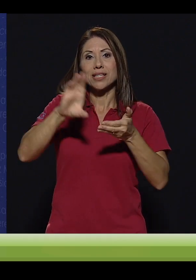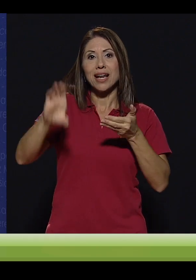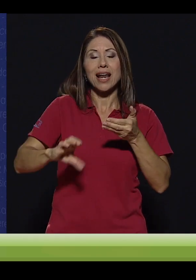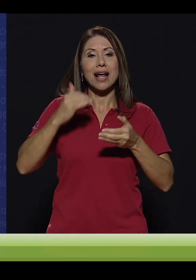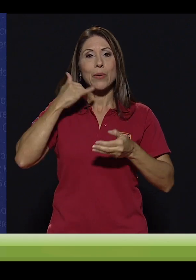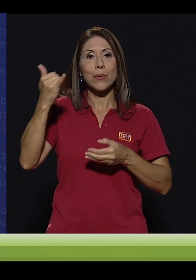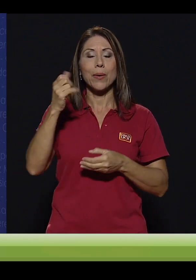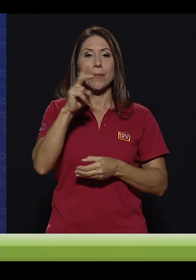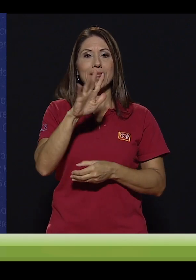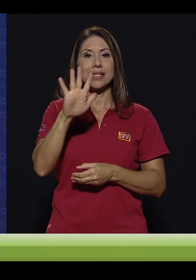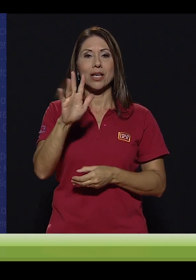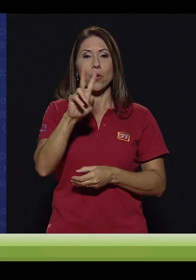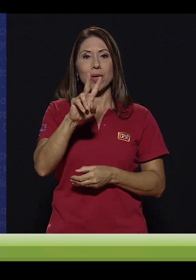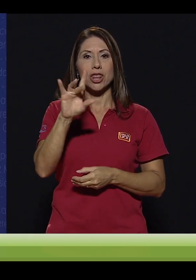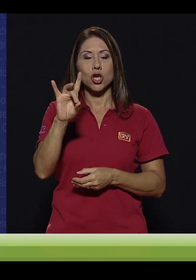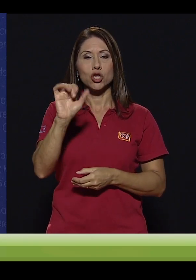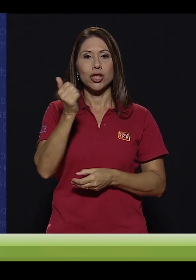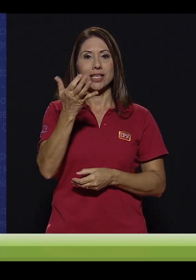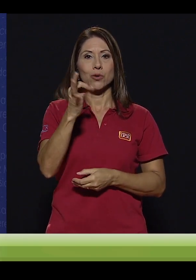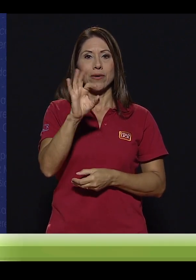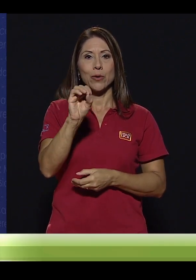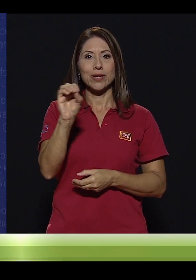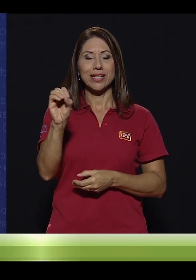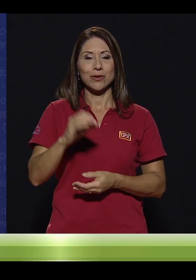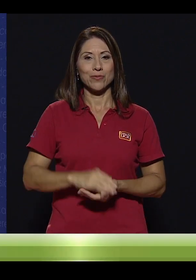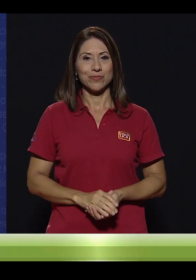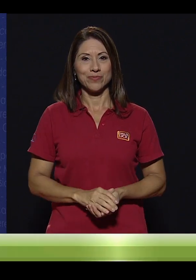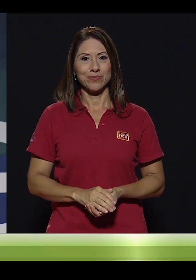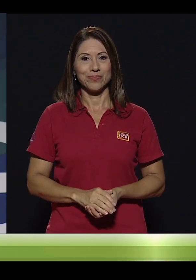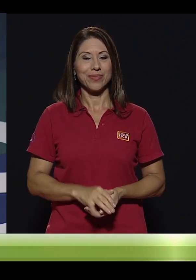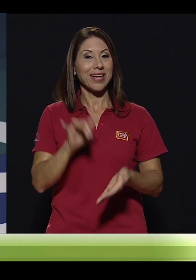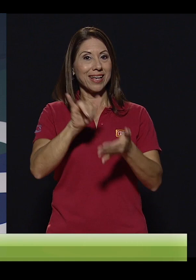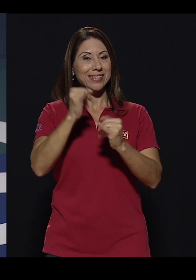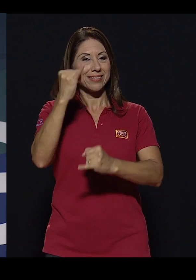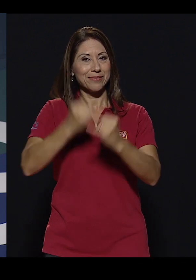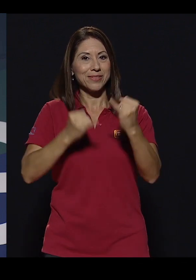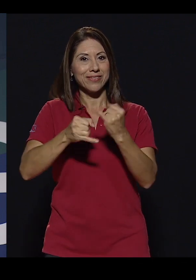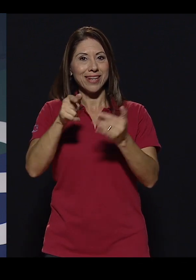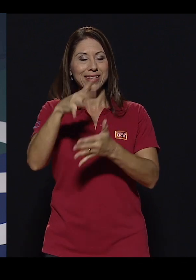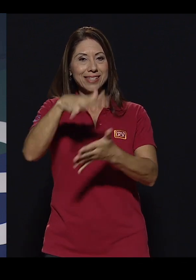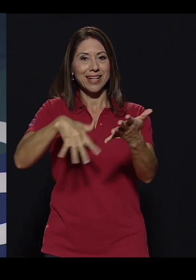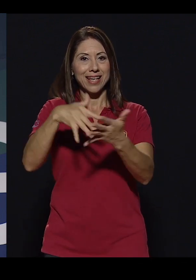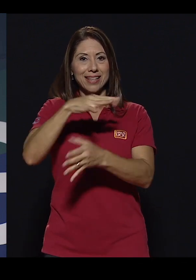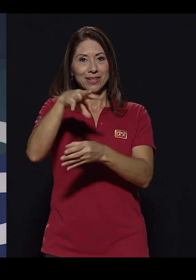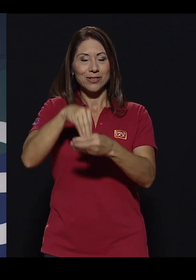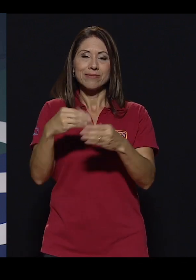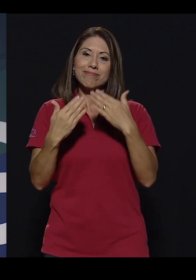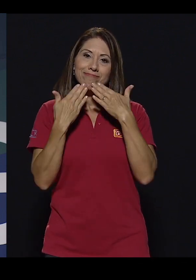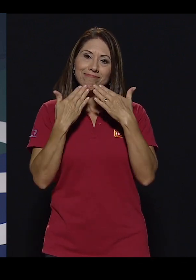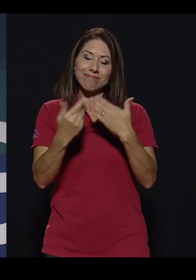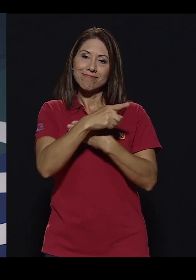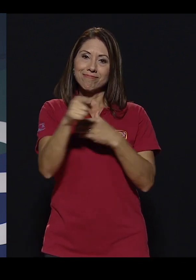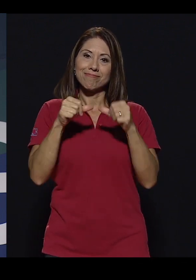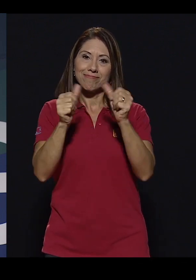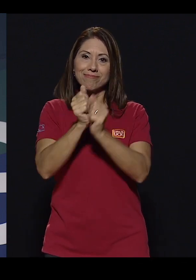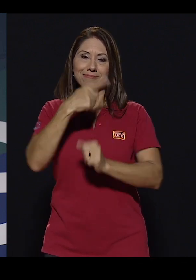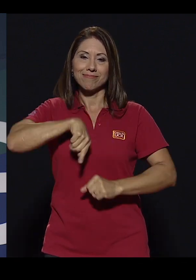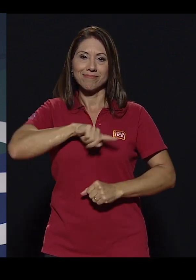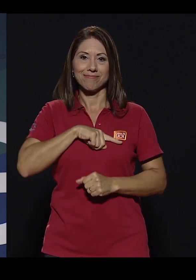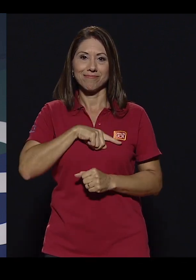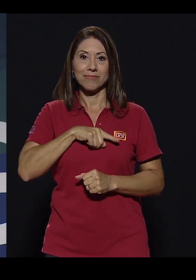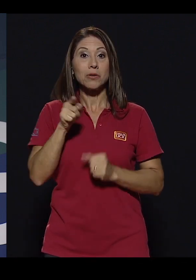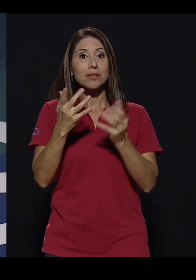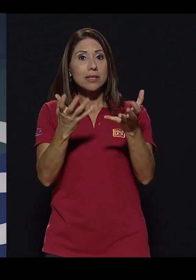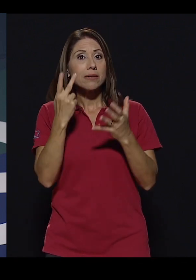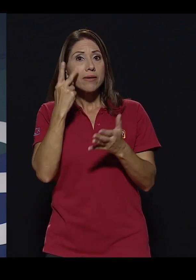con él cenaré al teléfono 25 28 19 doble 0 y así llegamos al final de esta agenda inclusiva muchas gracias porque hace con